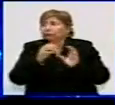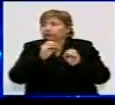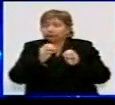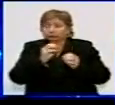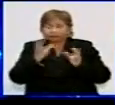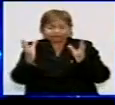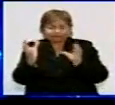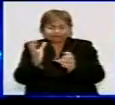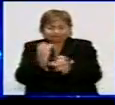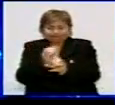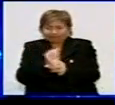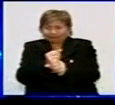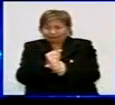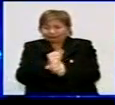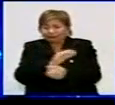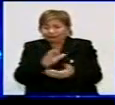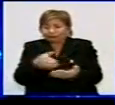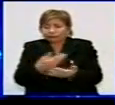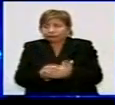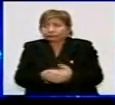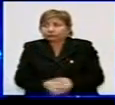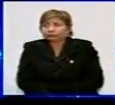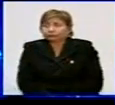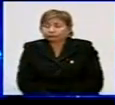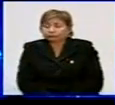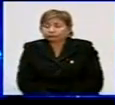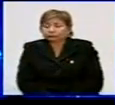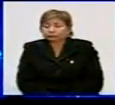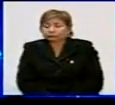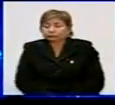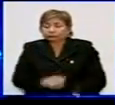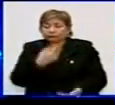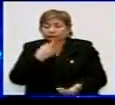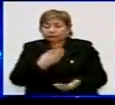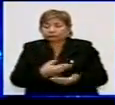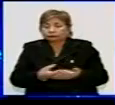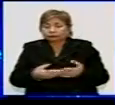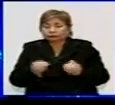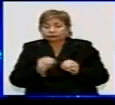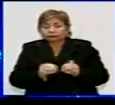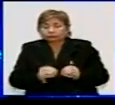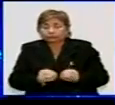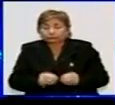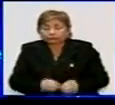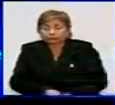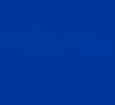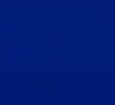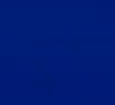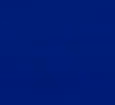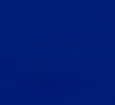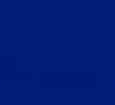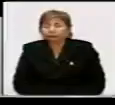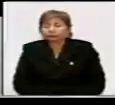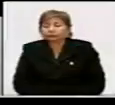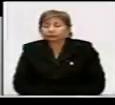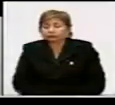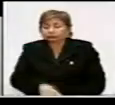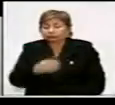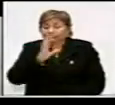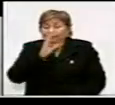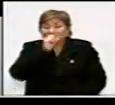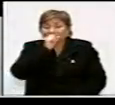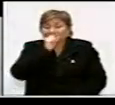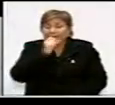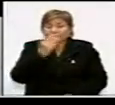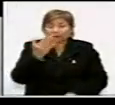resumen básicamente de lo que se ha visto desde un inicio también de este vamos a tener